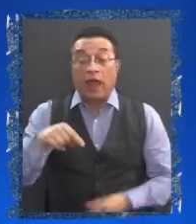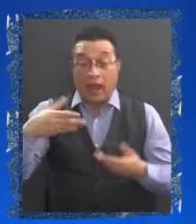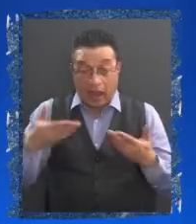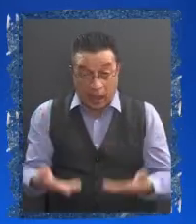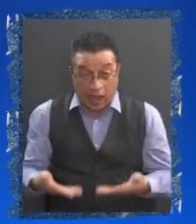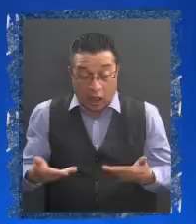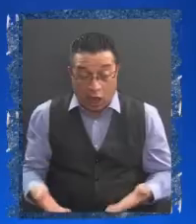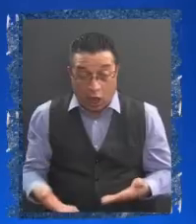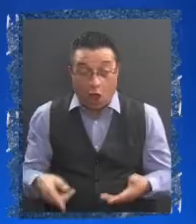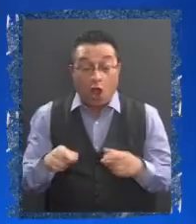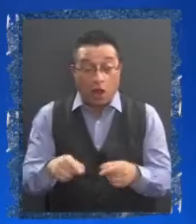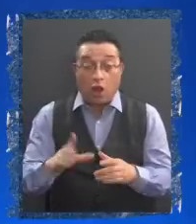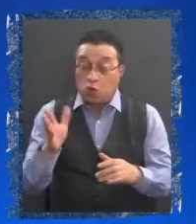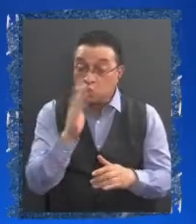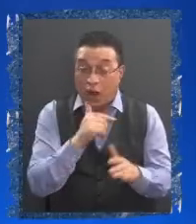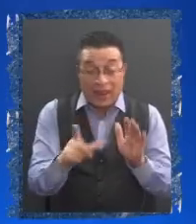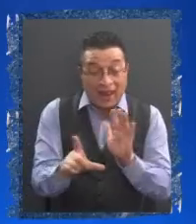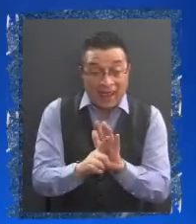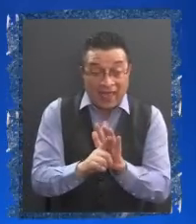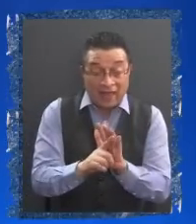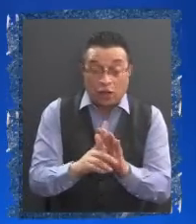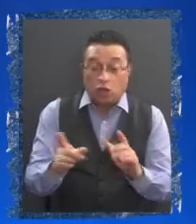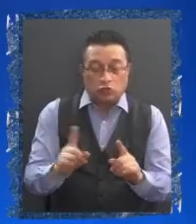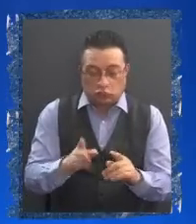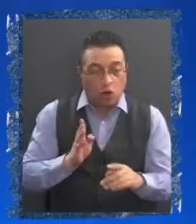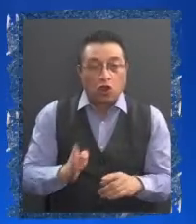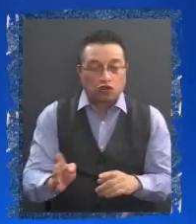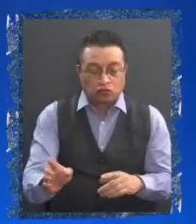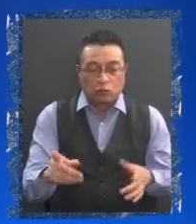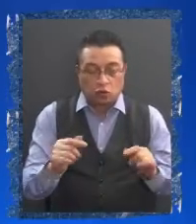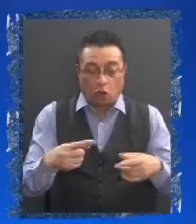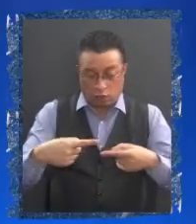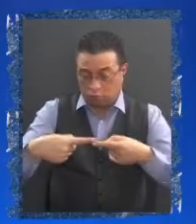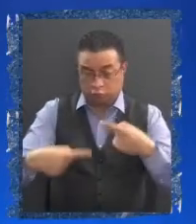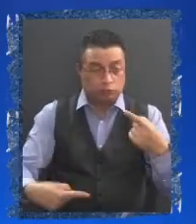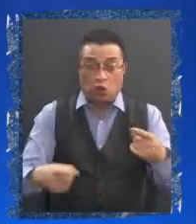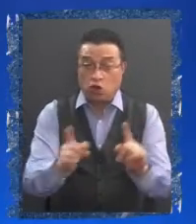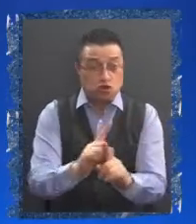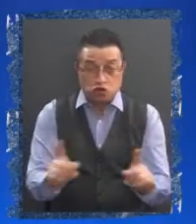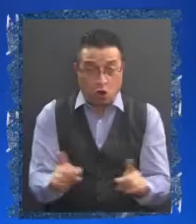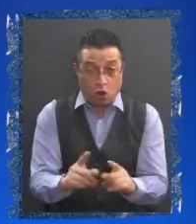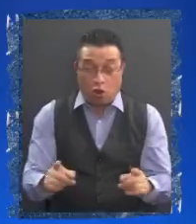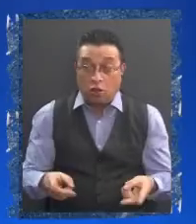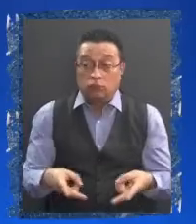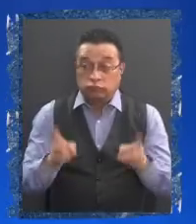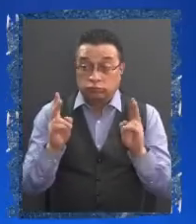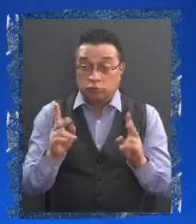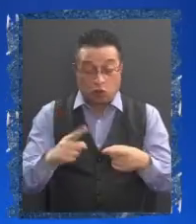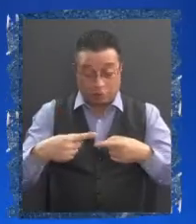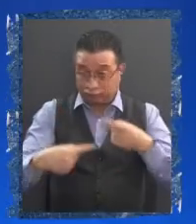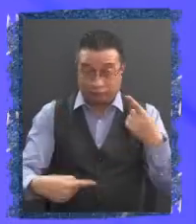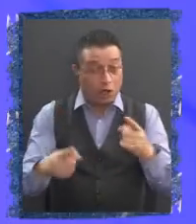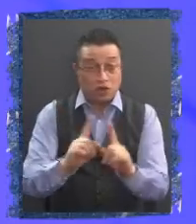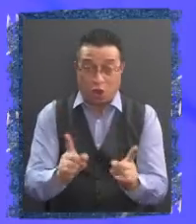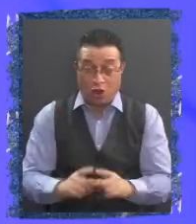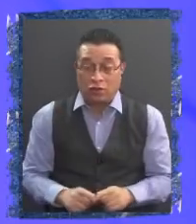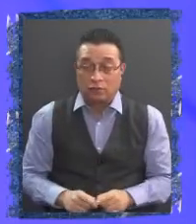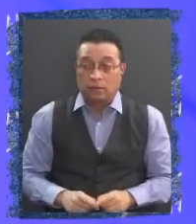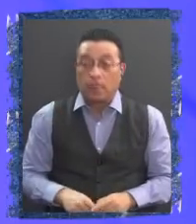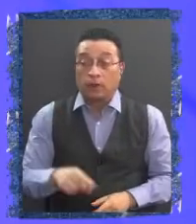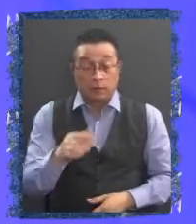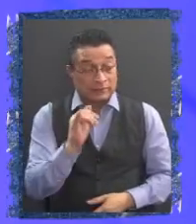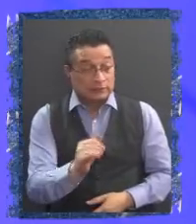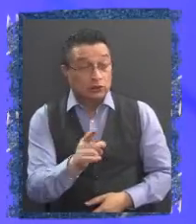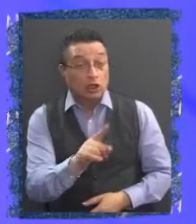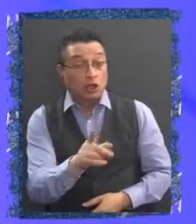no existe ley, no va a dejar de existir, porque eso no es incompatible. Eso no es incompatible. ¿Va a ser así,